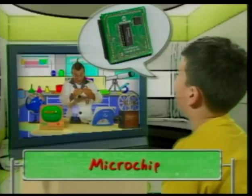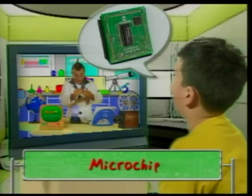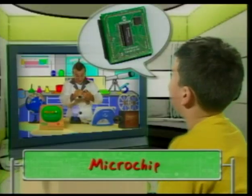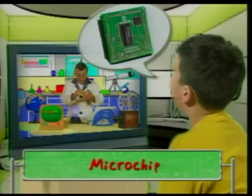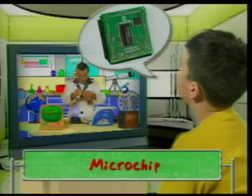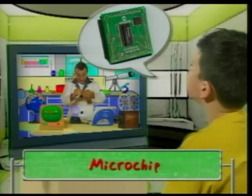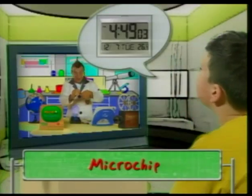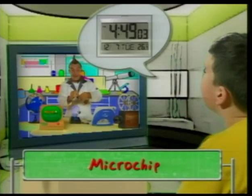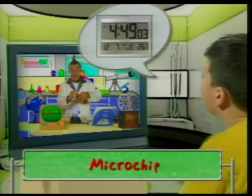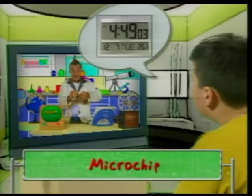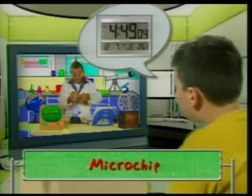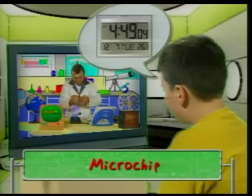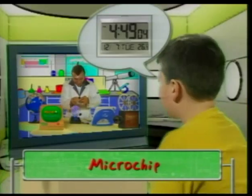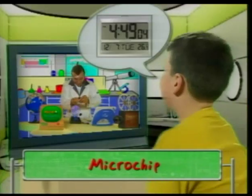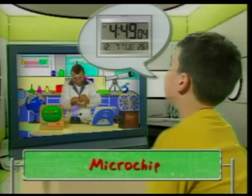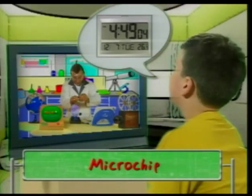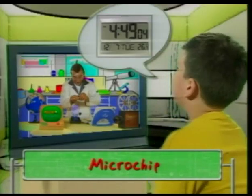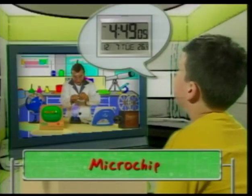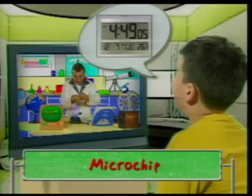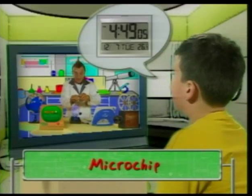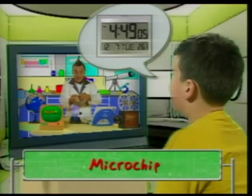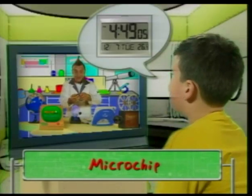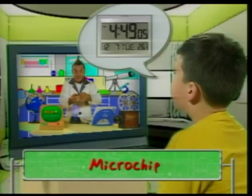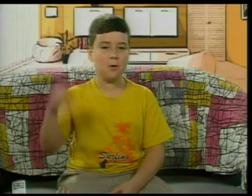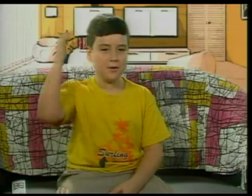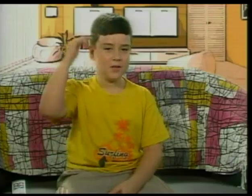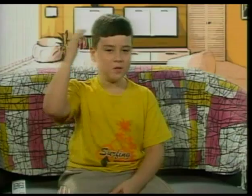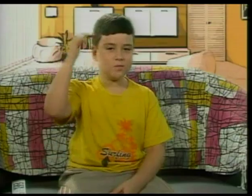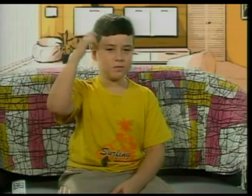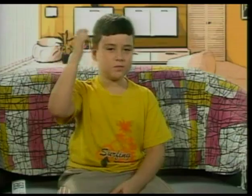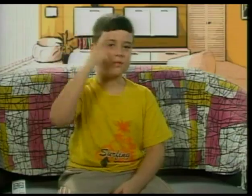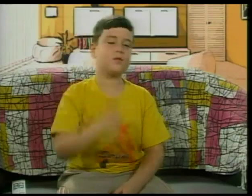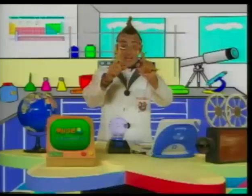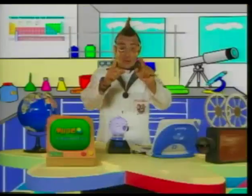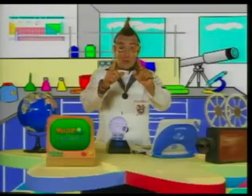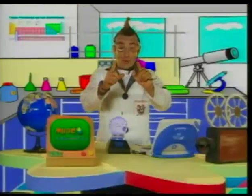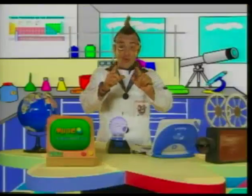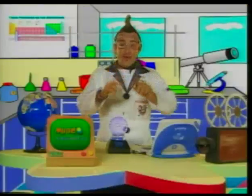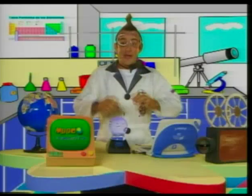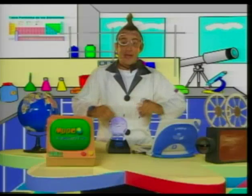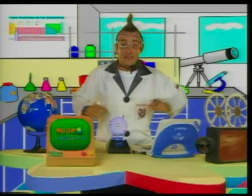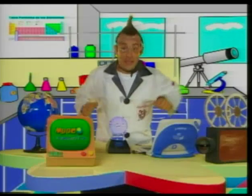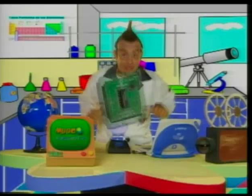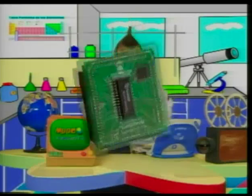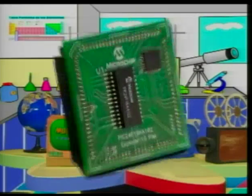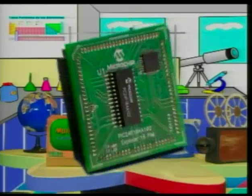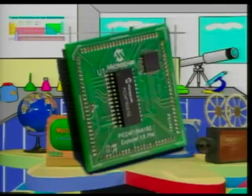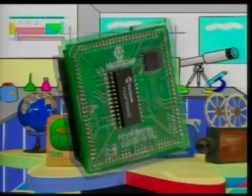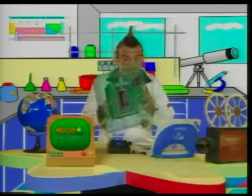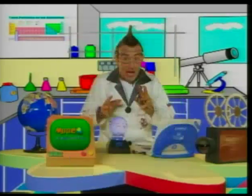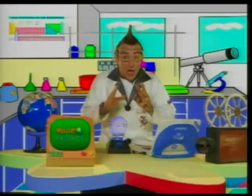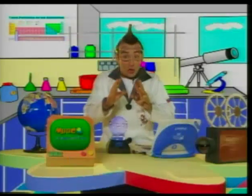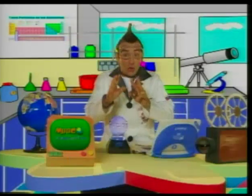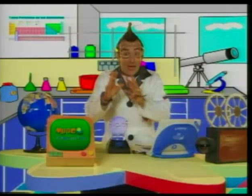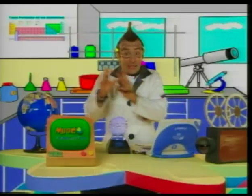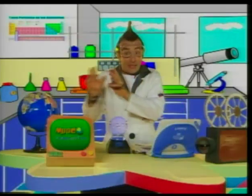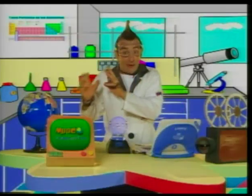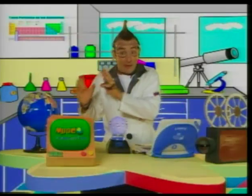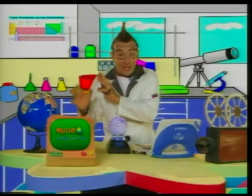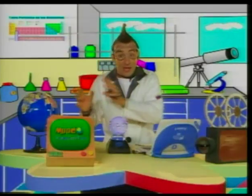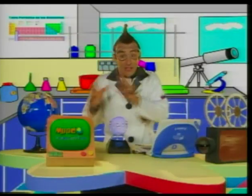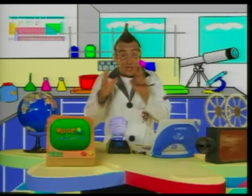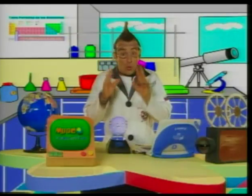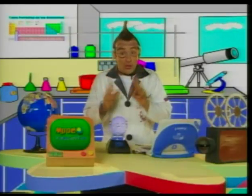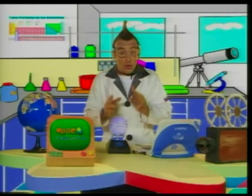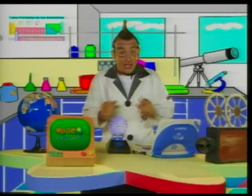creó el microchip, todos los aparatos tienen un cerebro. ¡Exacto! Es esa pequeña pastilla sobre la que